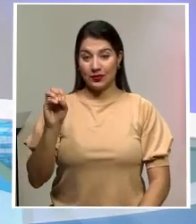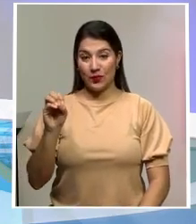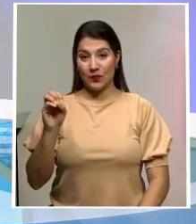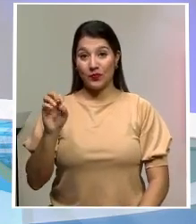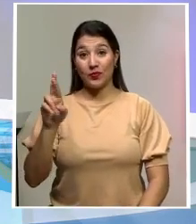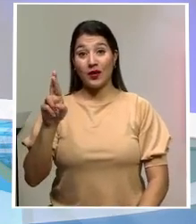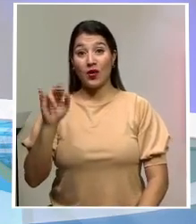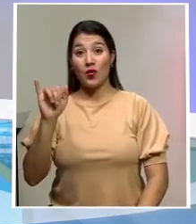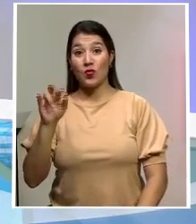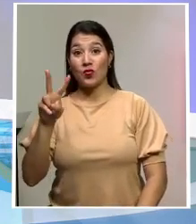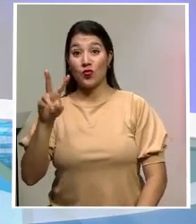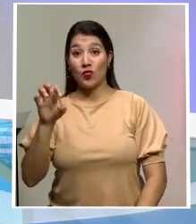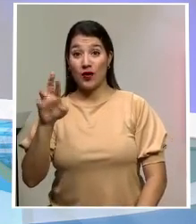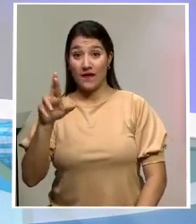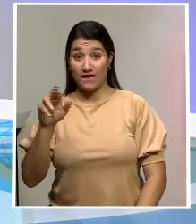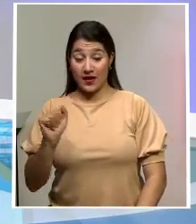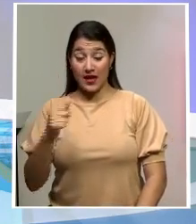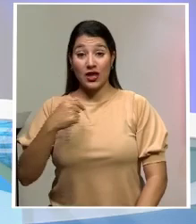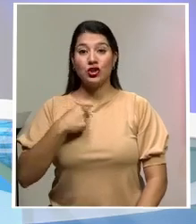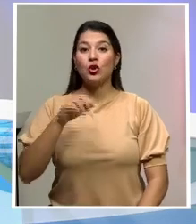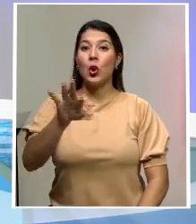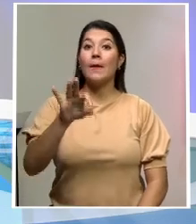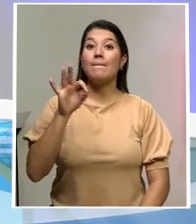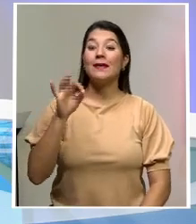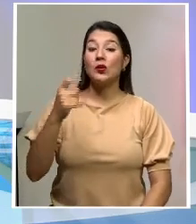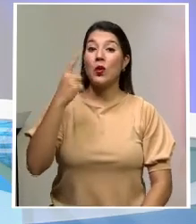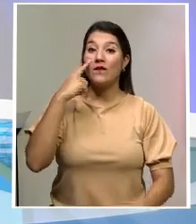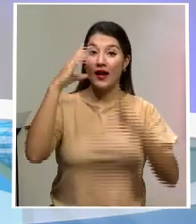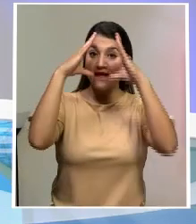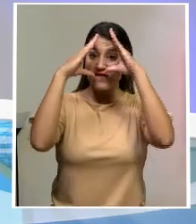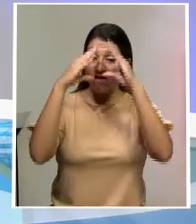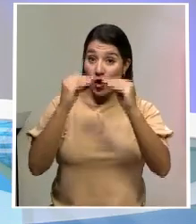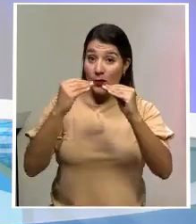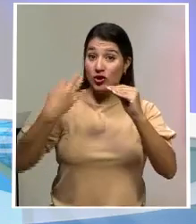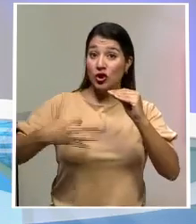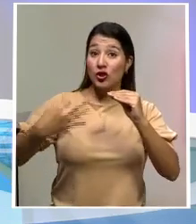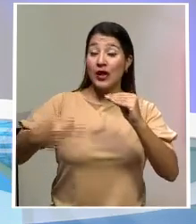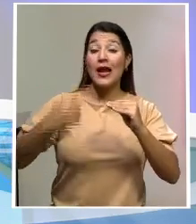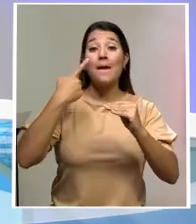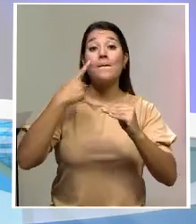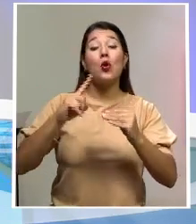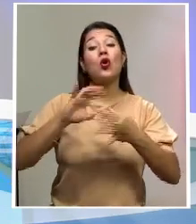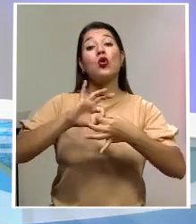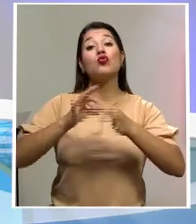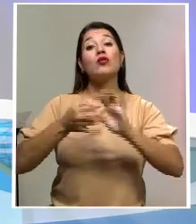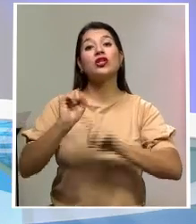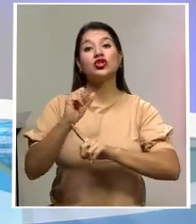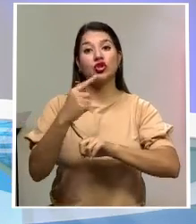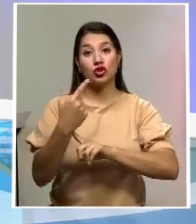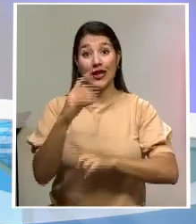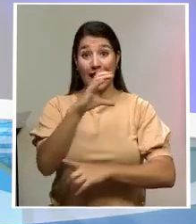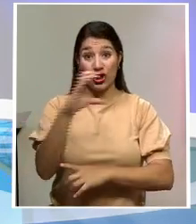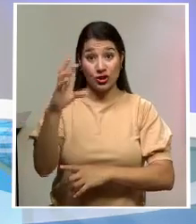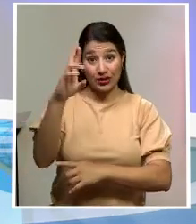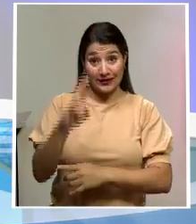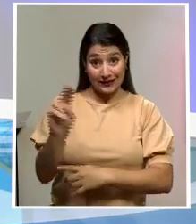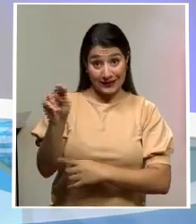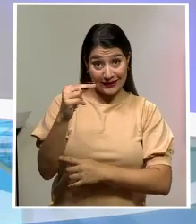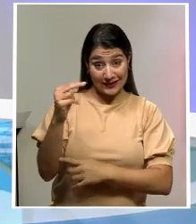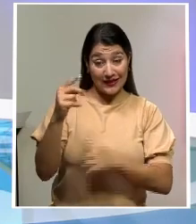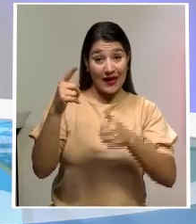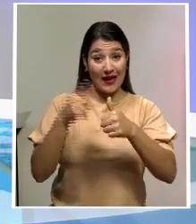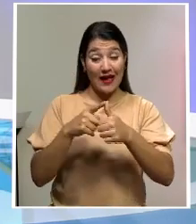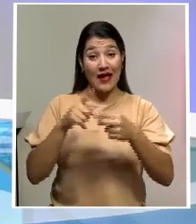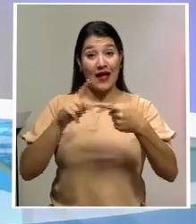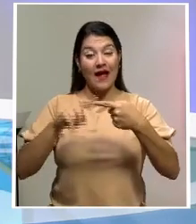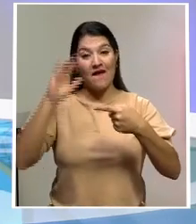a que sigan el desarrollo de la información diaria a través de las redes sociales de Costa Rica Noticias en Facebook